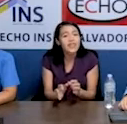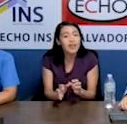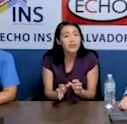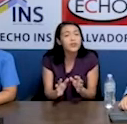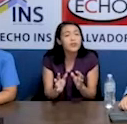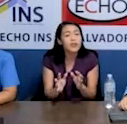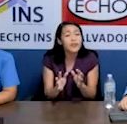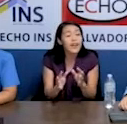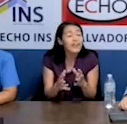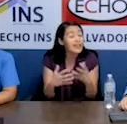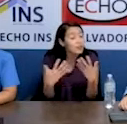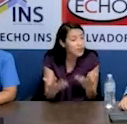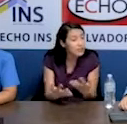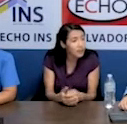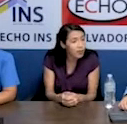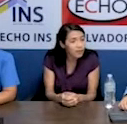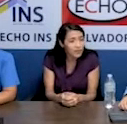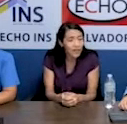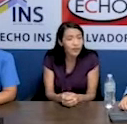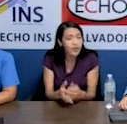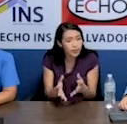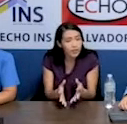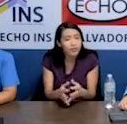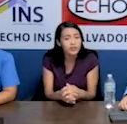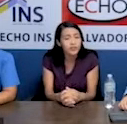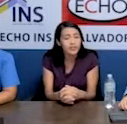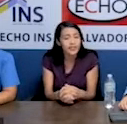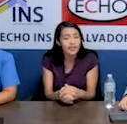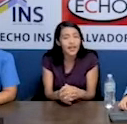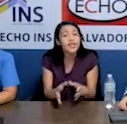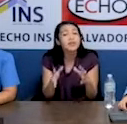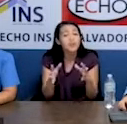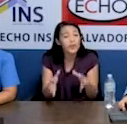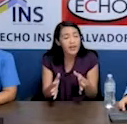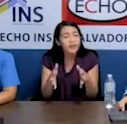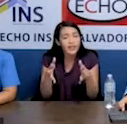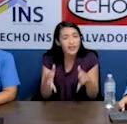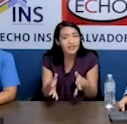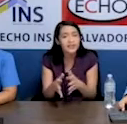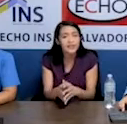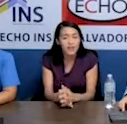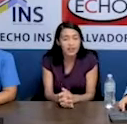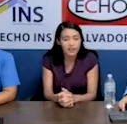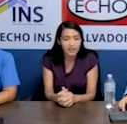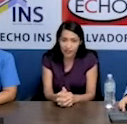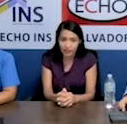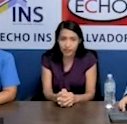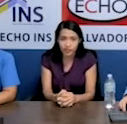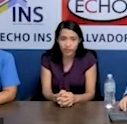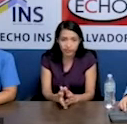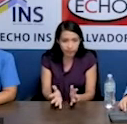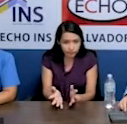50% tenían una enfermedad en un estado avanzado, en una condición crítica, y murieron en este nivel